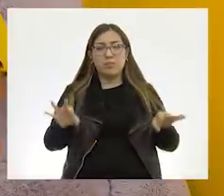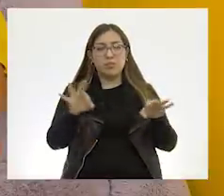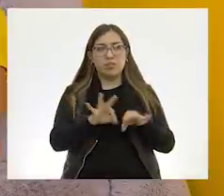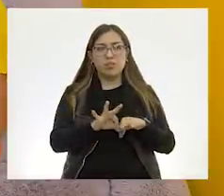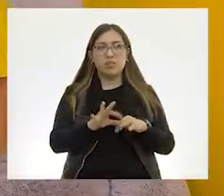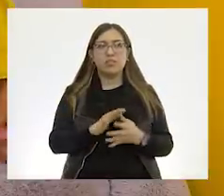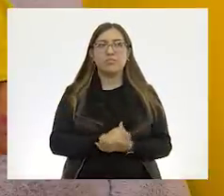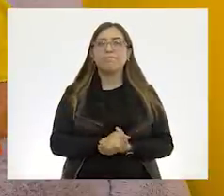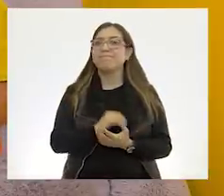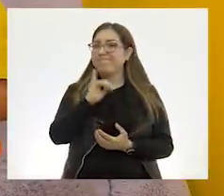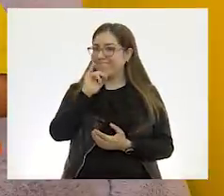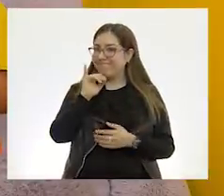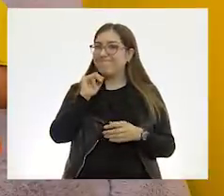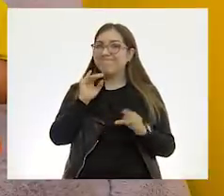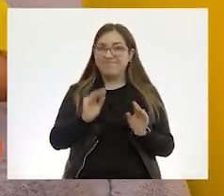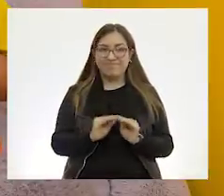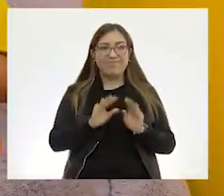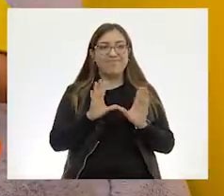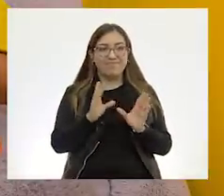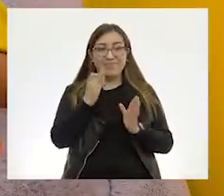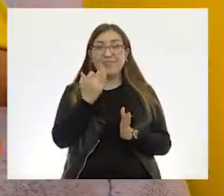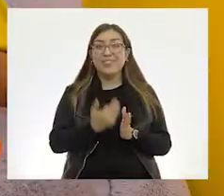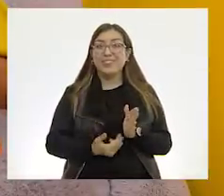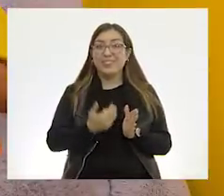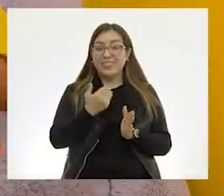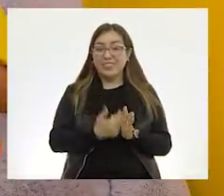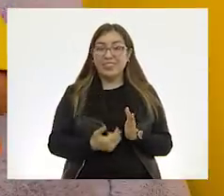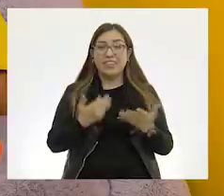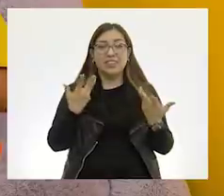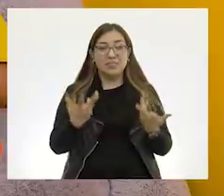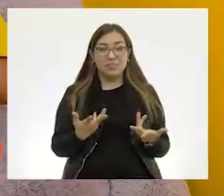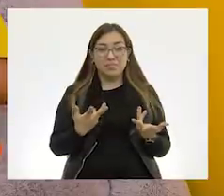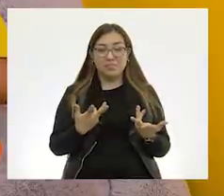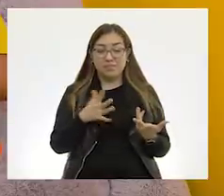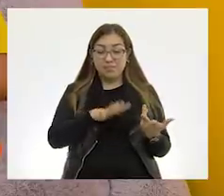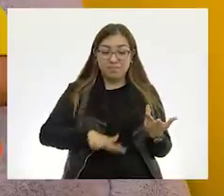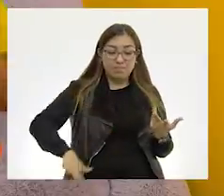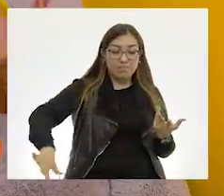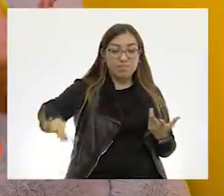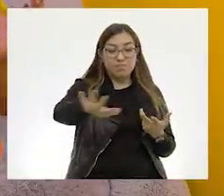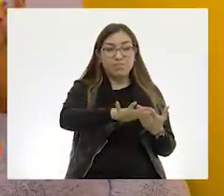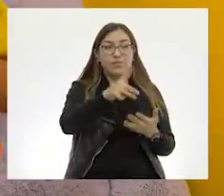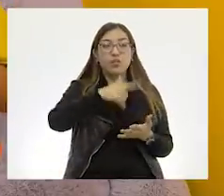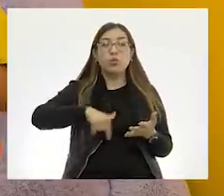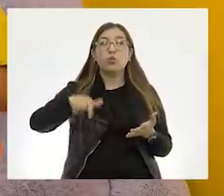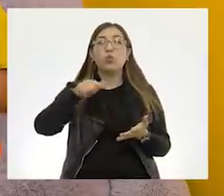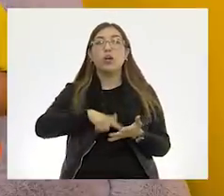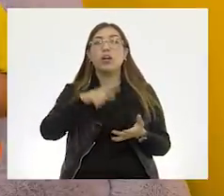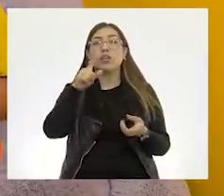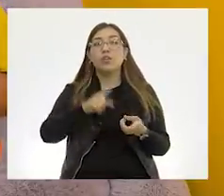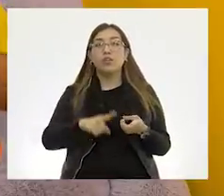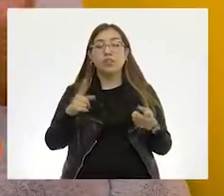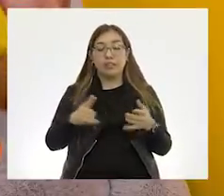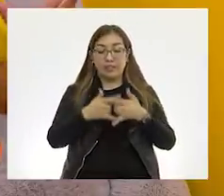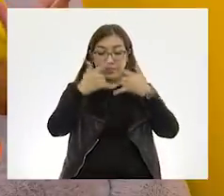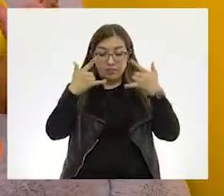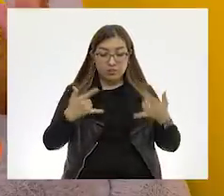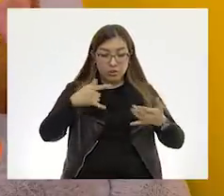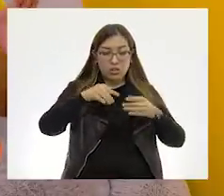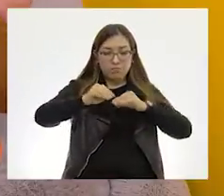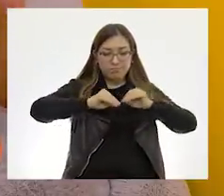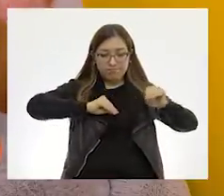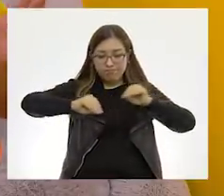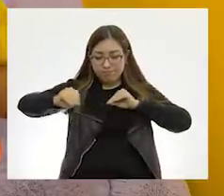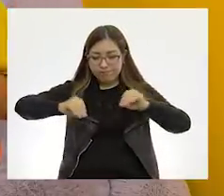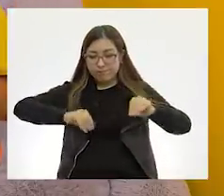títeres? Claro que sí. Nos falta el espacio sobre el cual los títeres realizarán la presentación de su historia. A este espacio